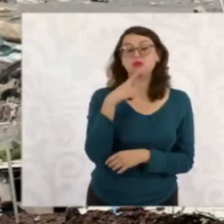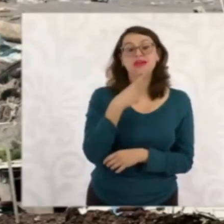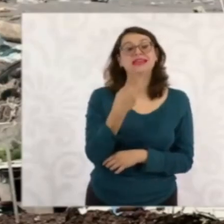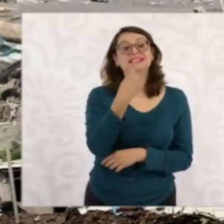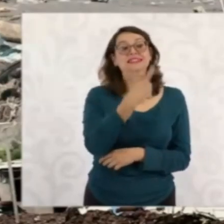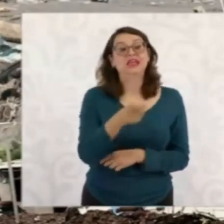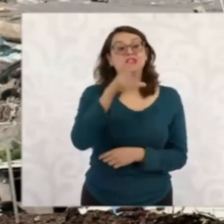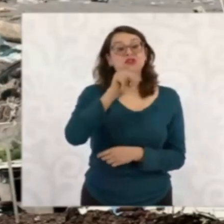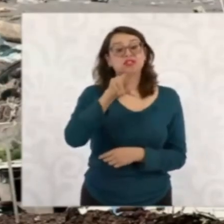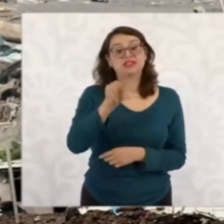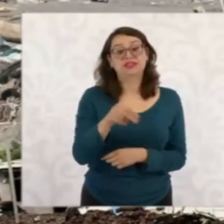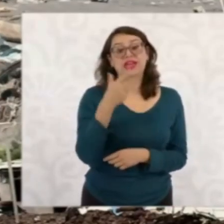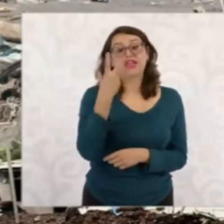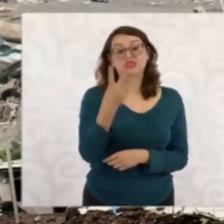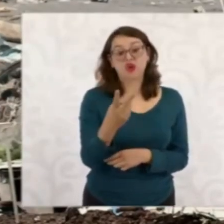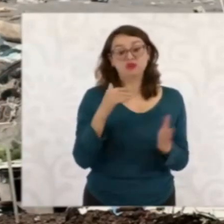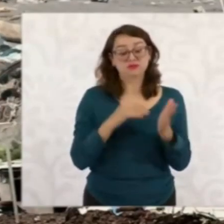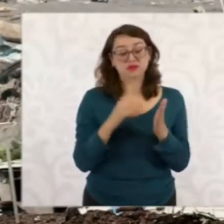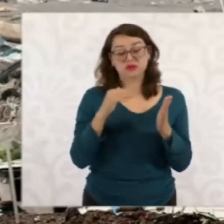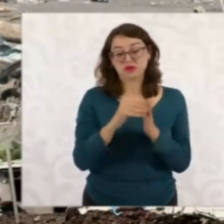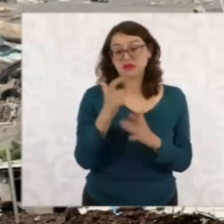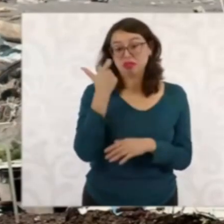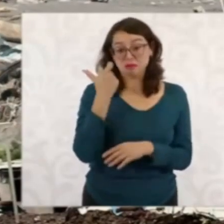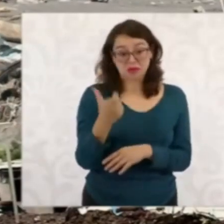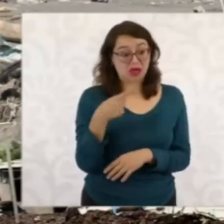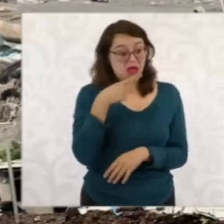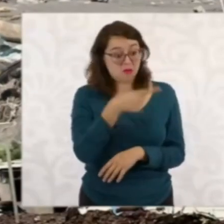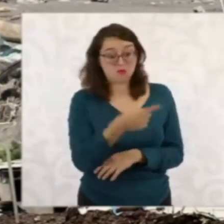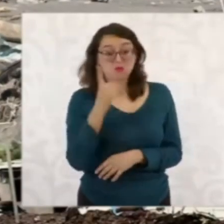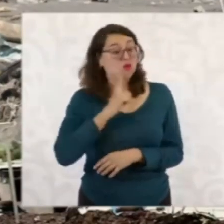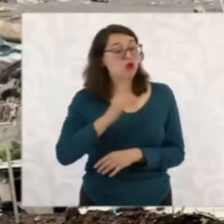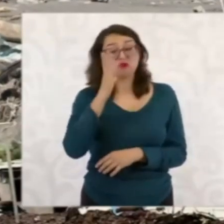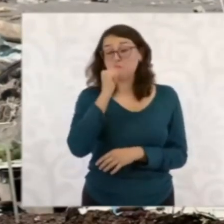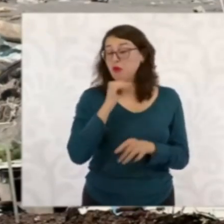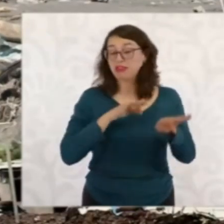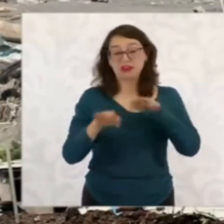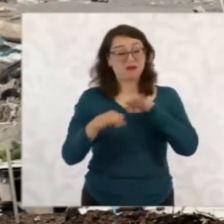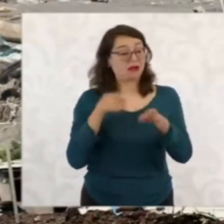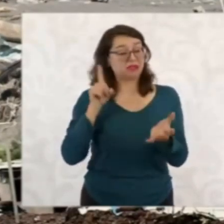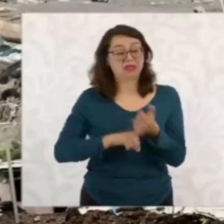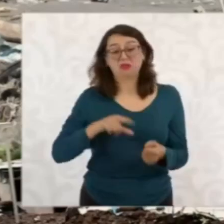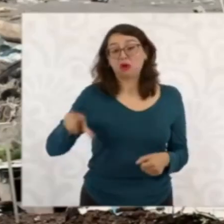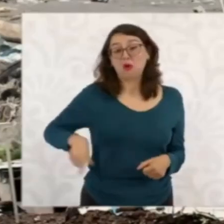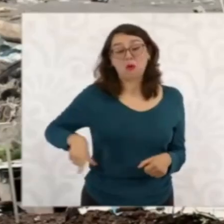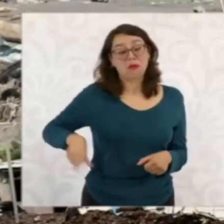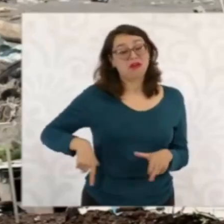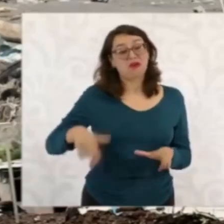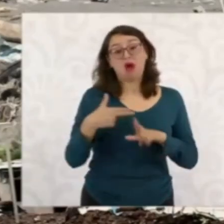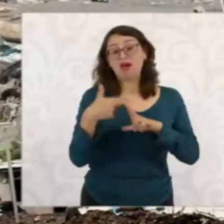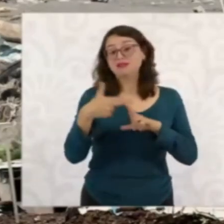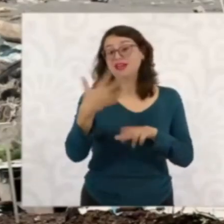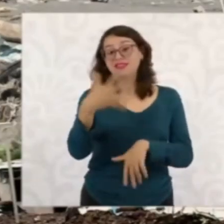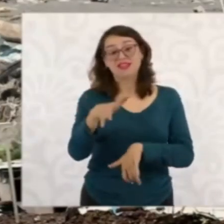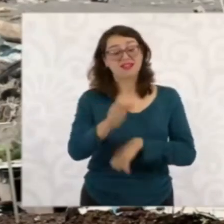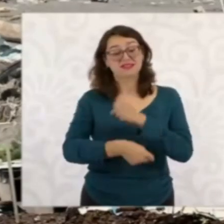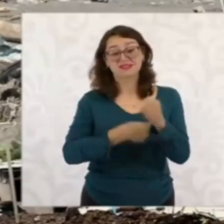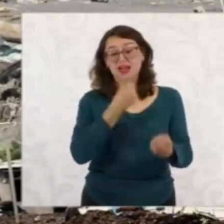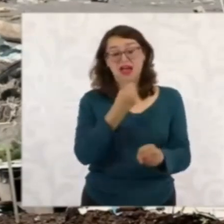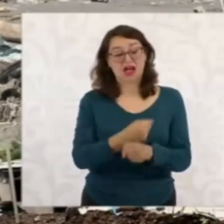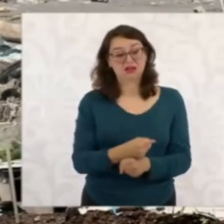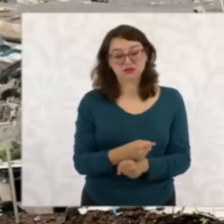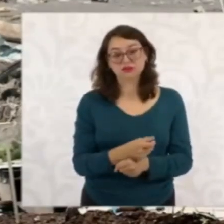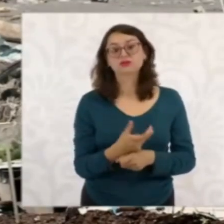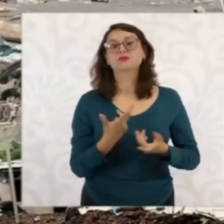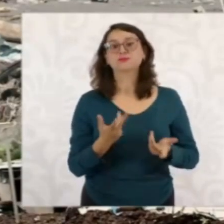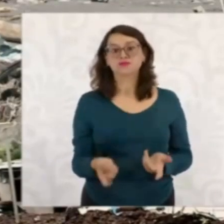182 millones de pesos, fue inhabilitada 10 años, también hubo reportes del órgano interno de control, que